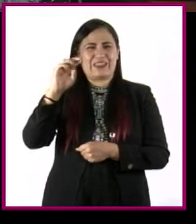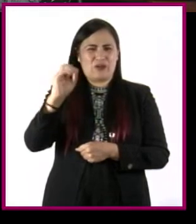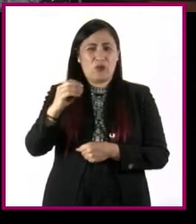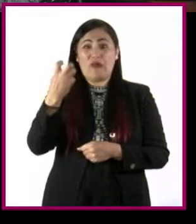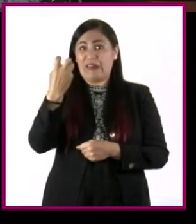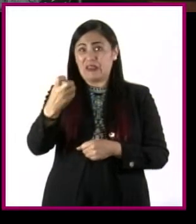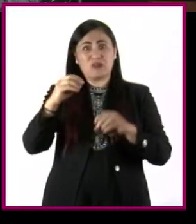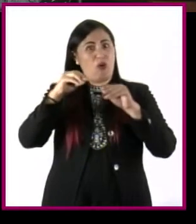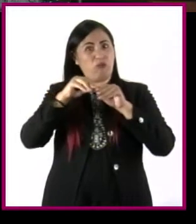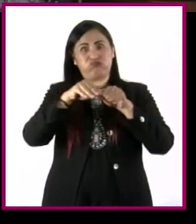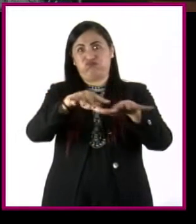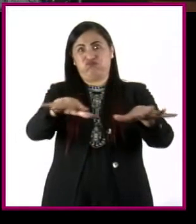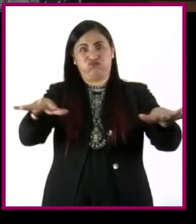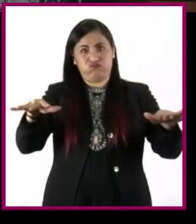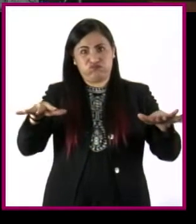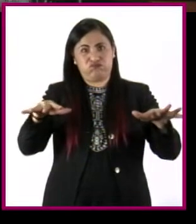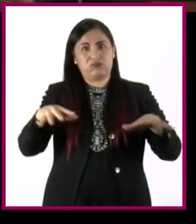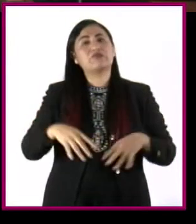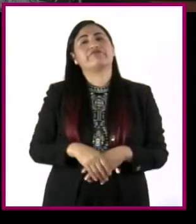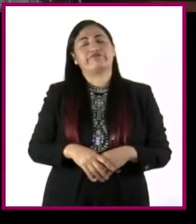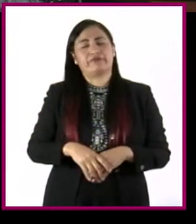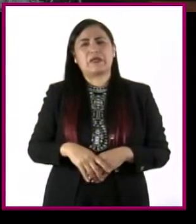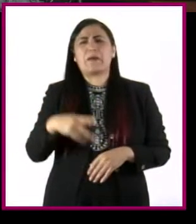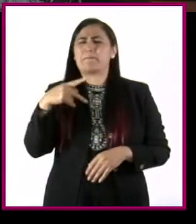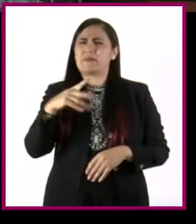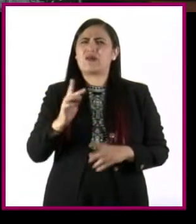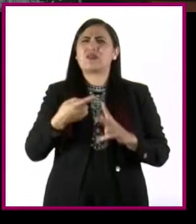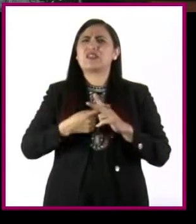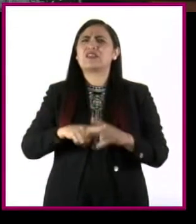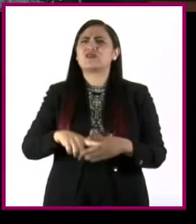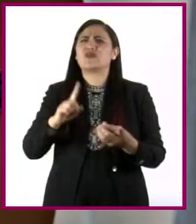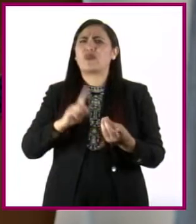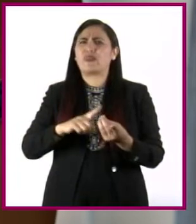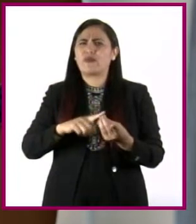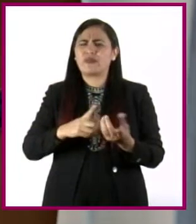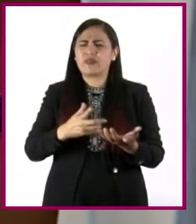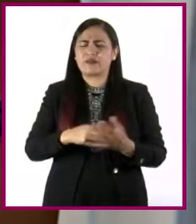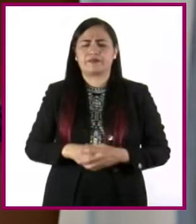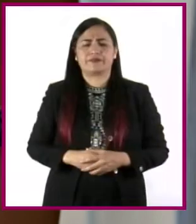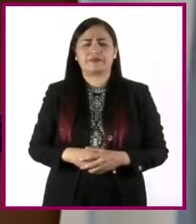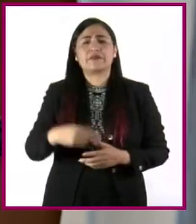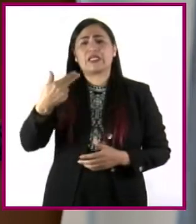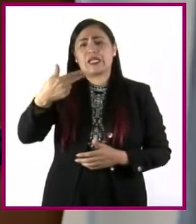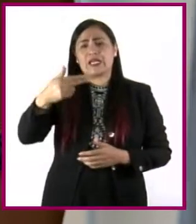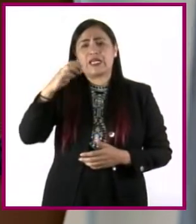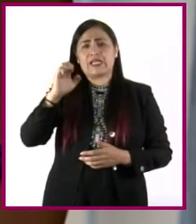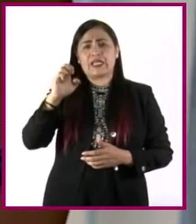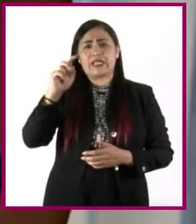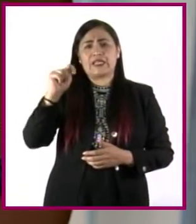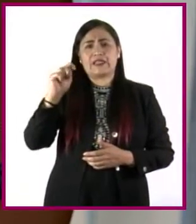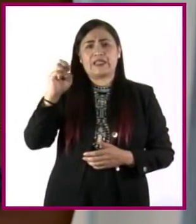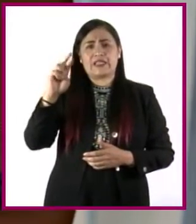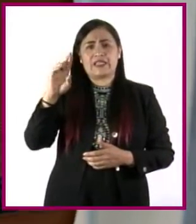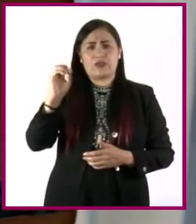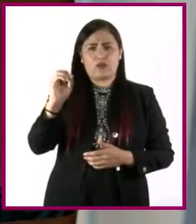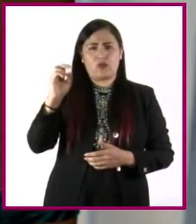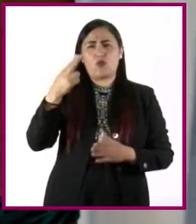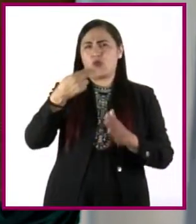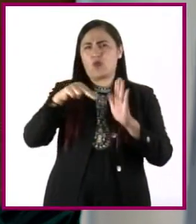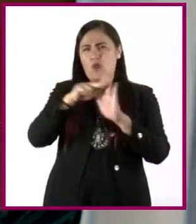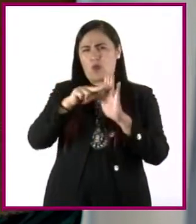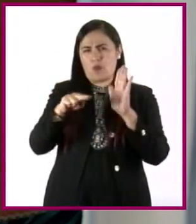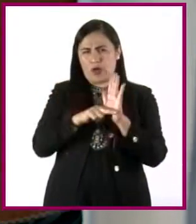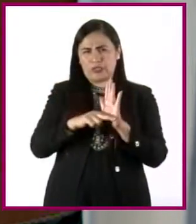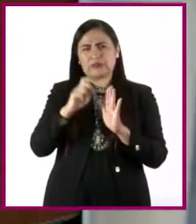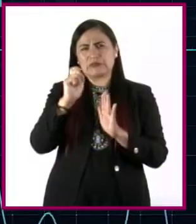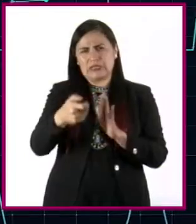reproducida históricamente, pero ¿de dónde salió? Puedo agregar que la heteronormatividad describe un sistema dicotómico